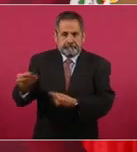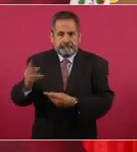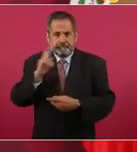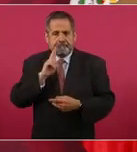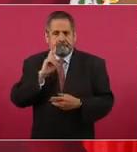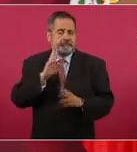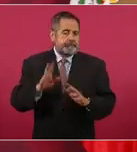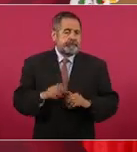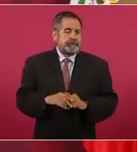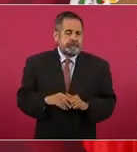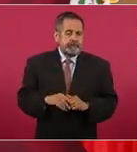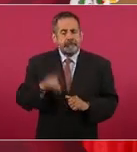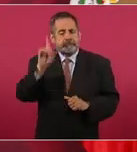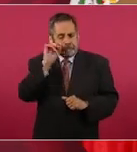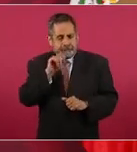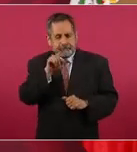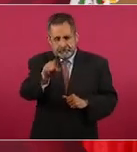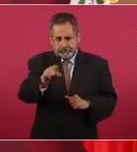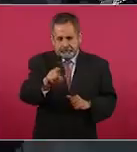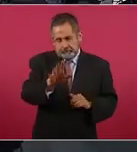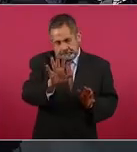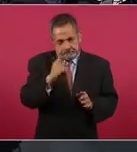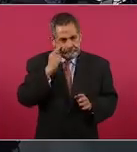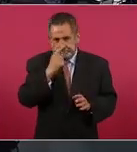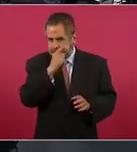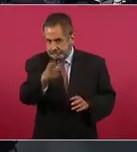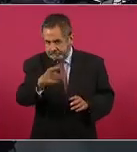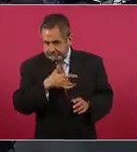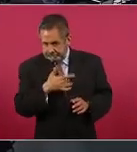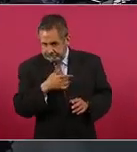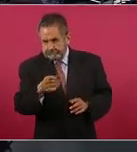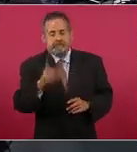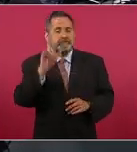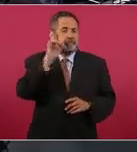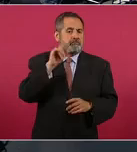Entonces, mañana, si te parece,